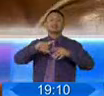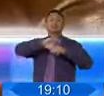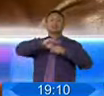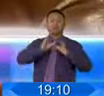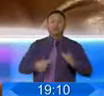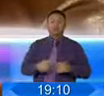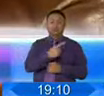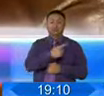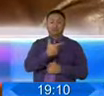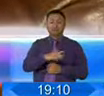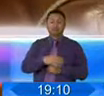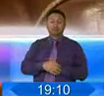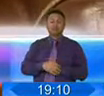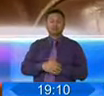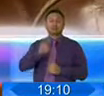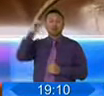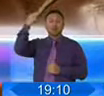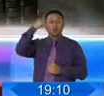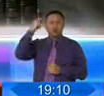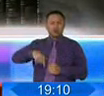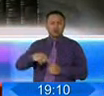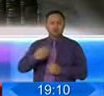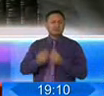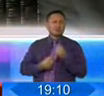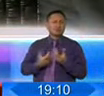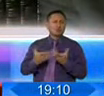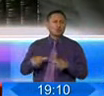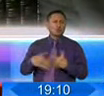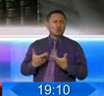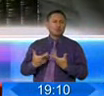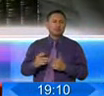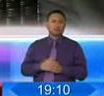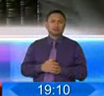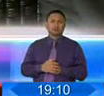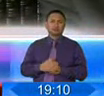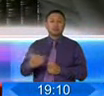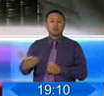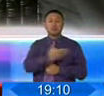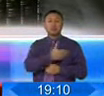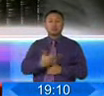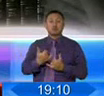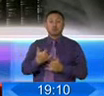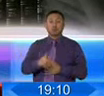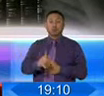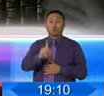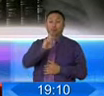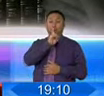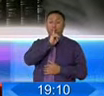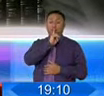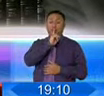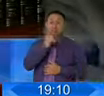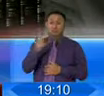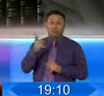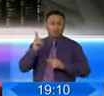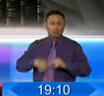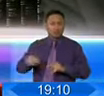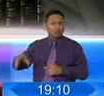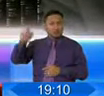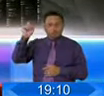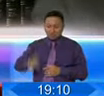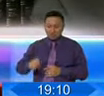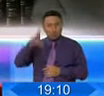la posición del gobierno debería clarificarse. El presidente que guarda un silencio, que no debe guardar un silencio, tiene que